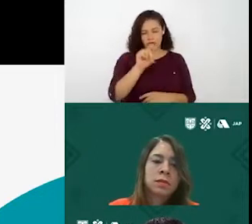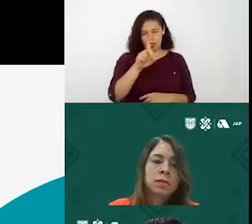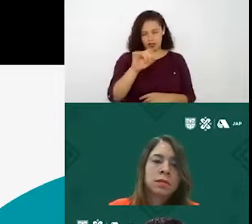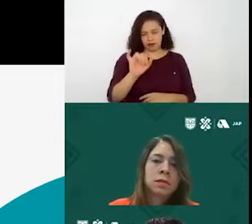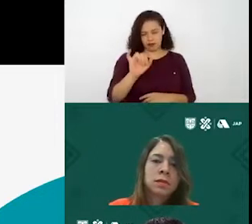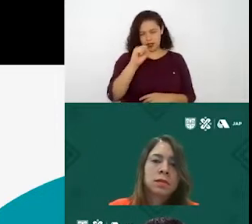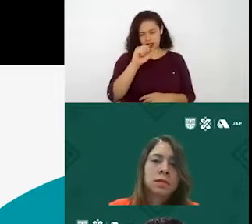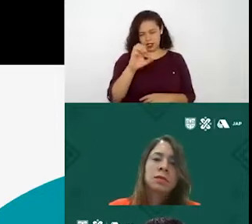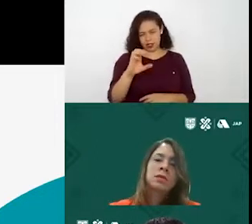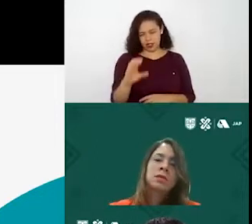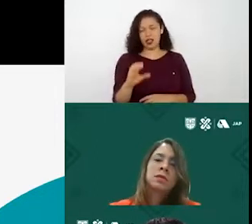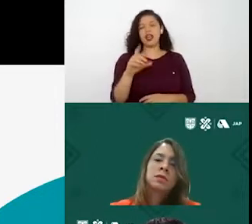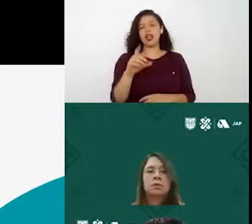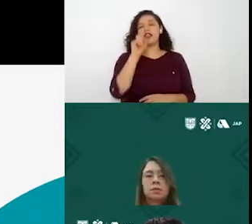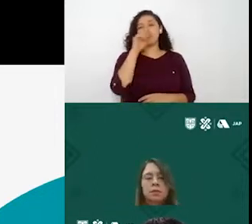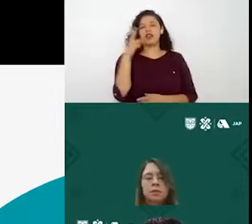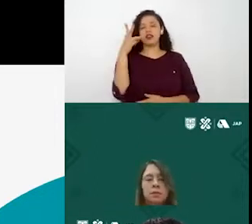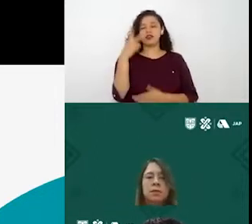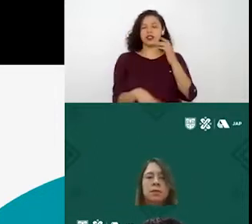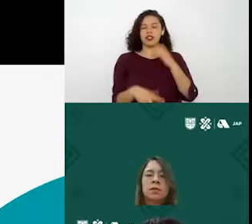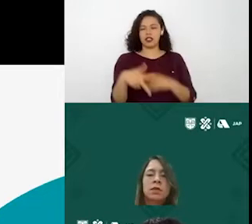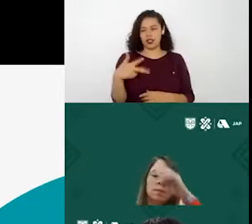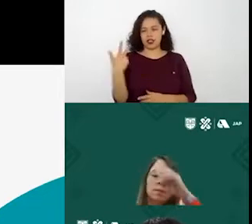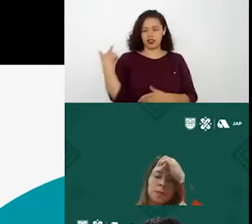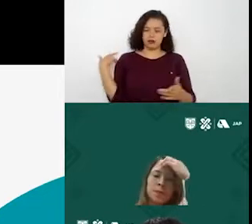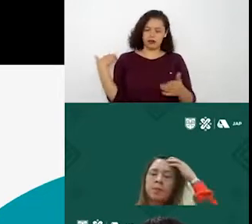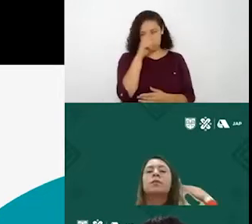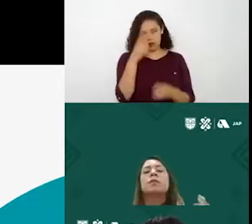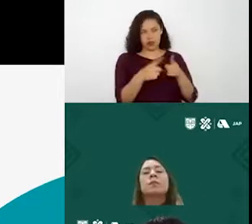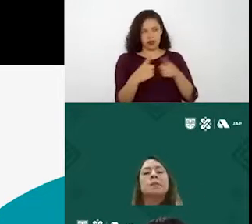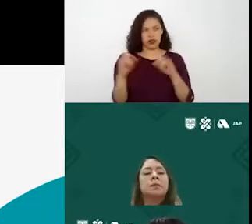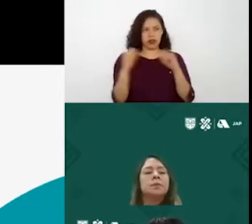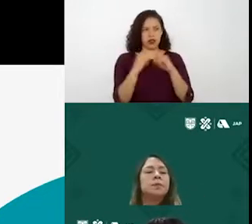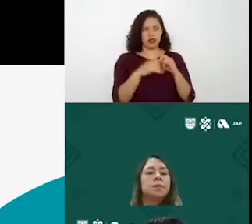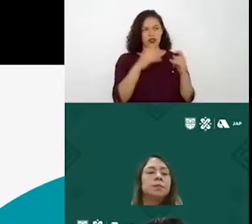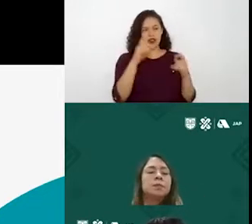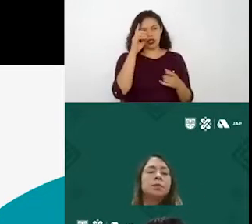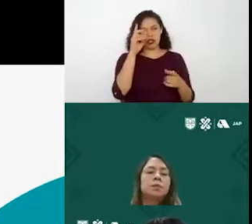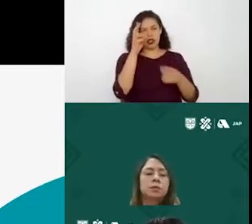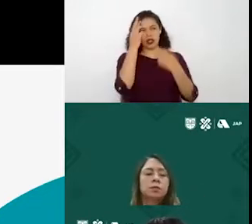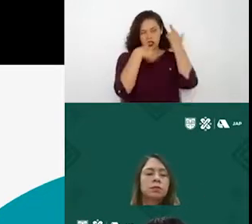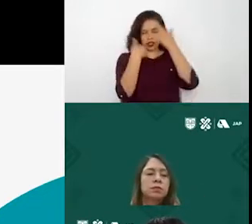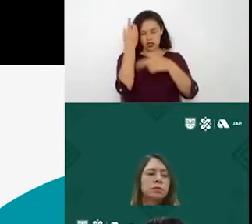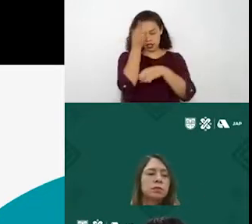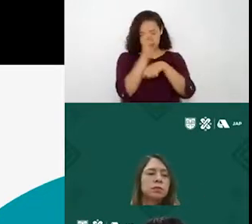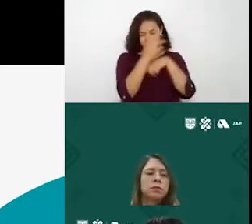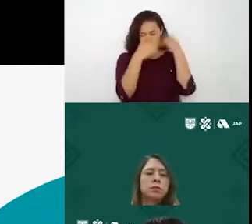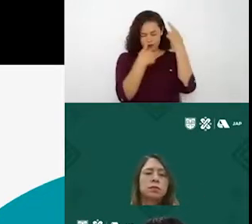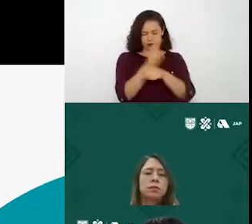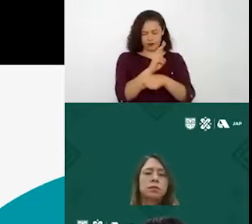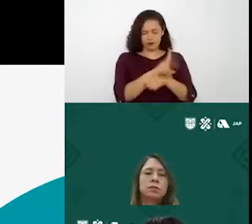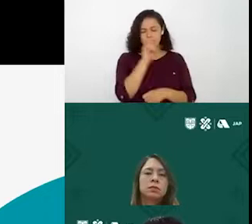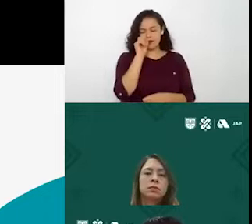privada como asesora de varias instituciones en la dirección de análisis y supervisión Y por último